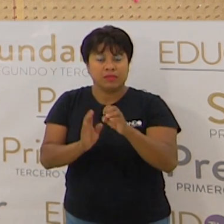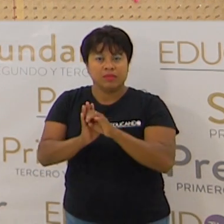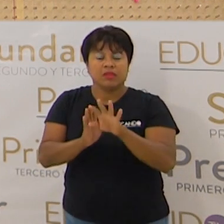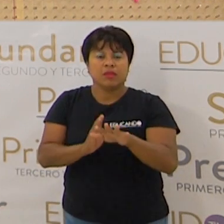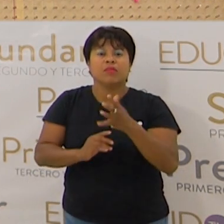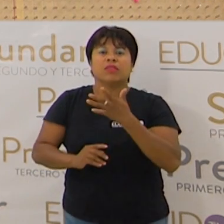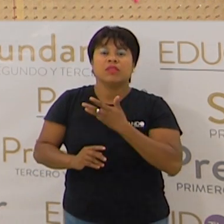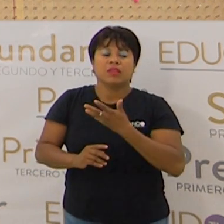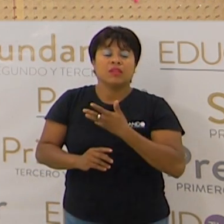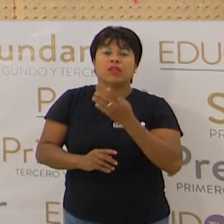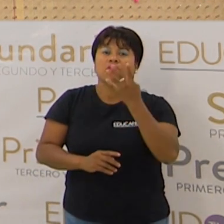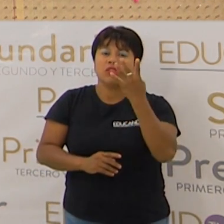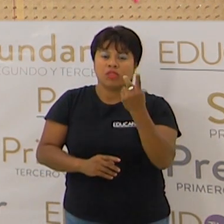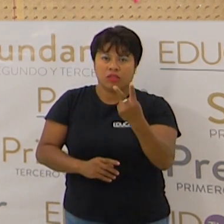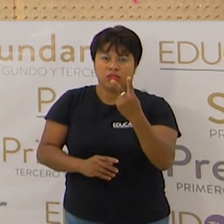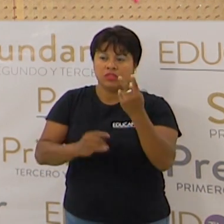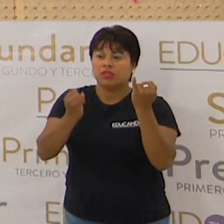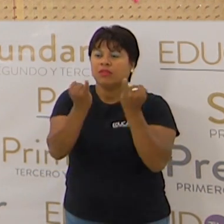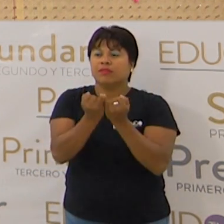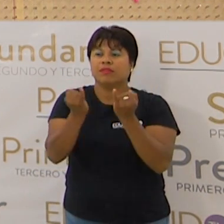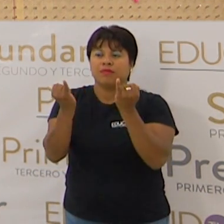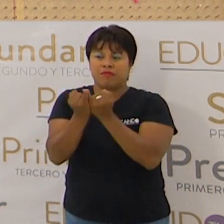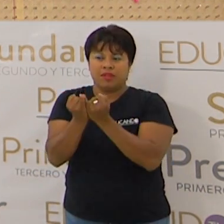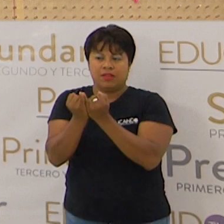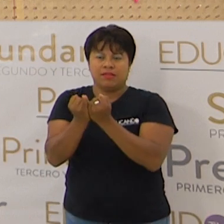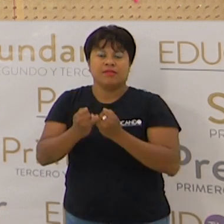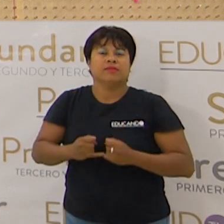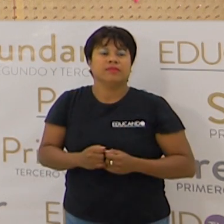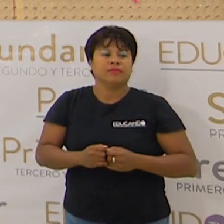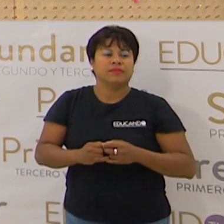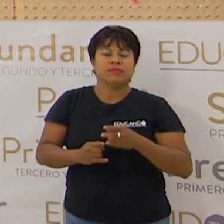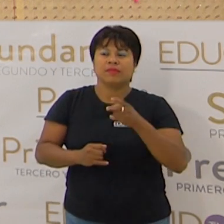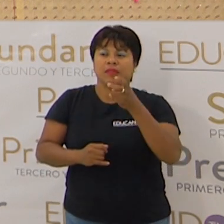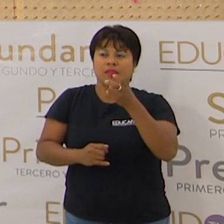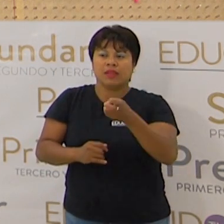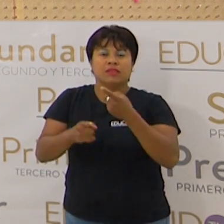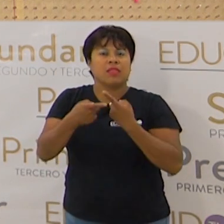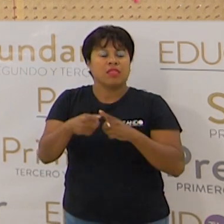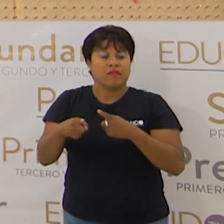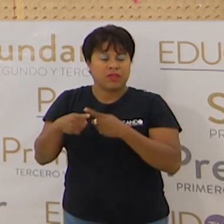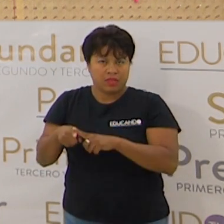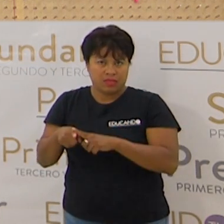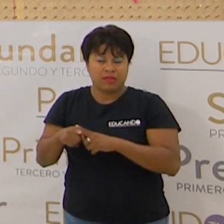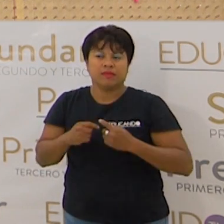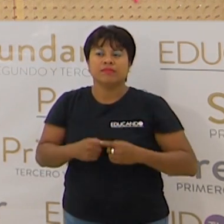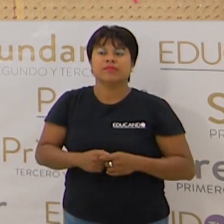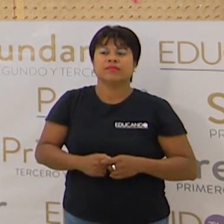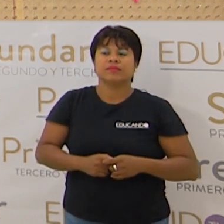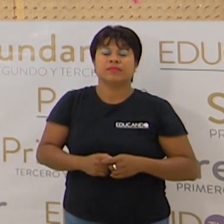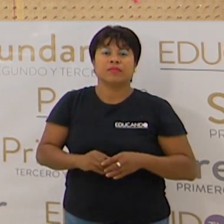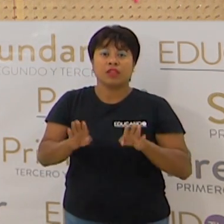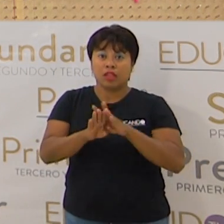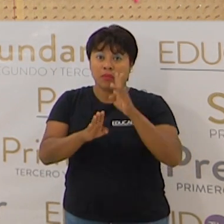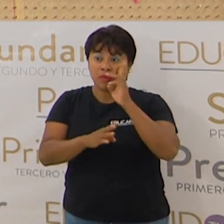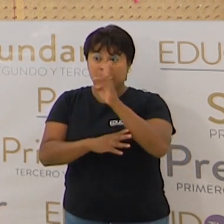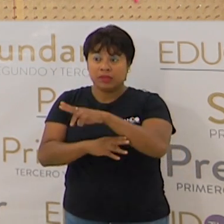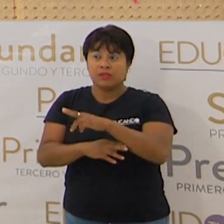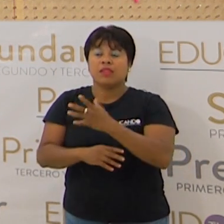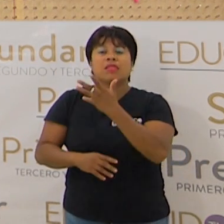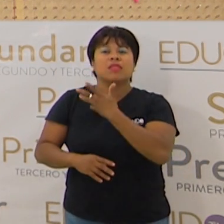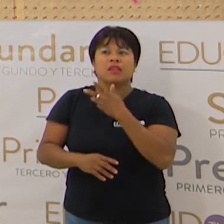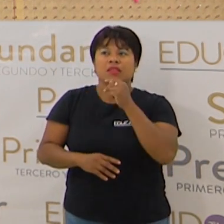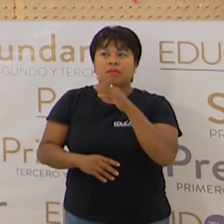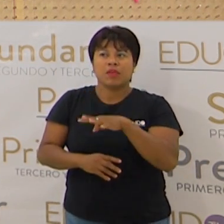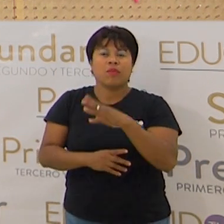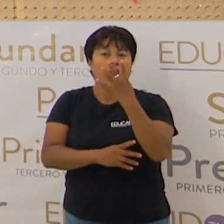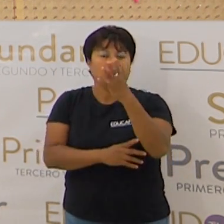decir, me van a salir 2 partes exactamente iguales de diferentes formas. Como ves, también tiene